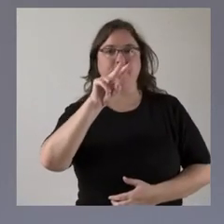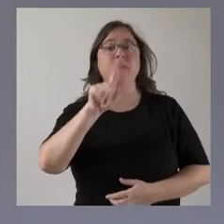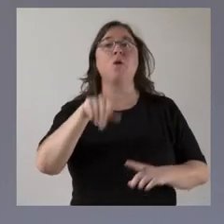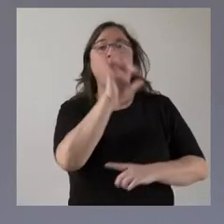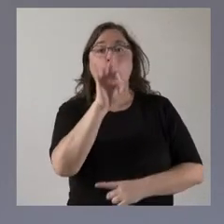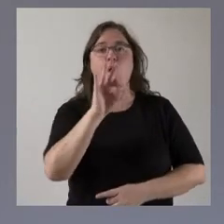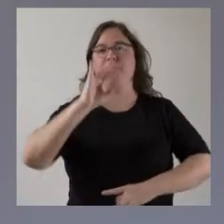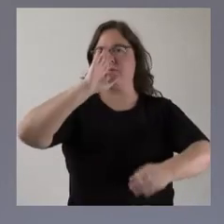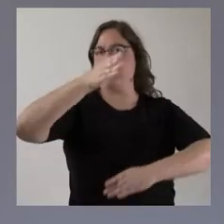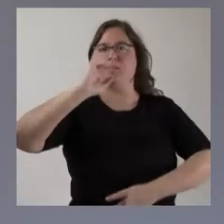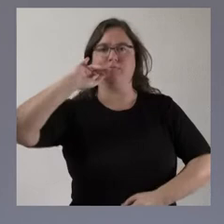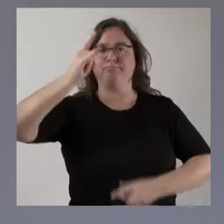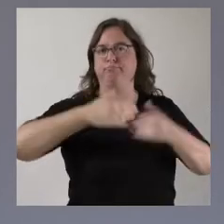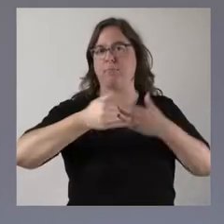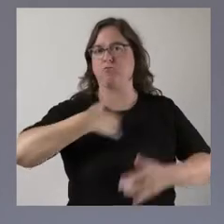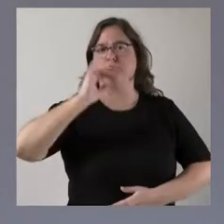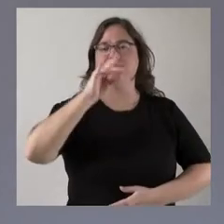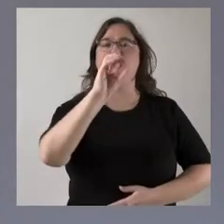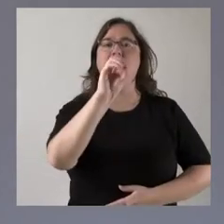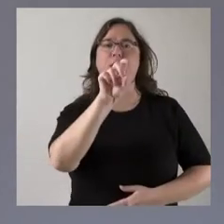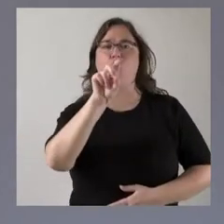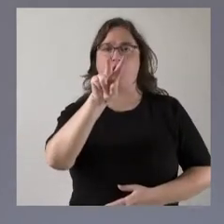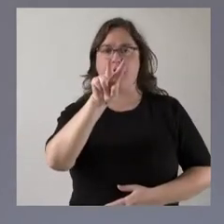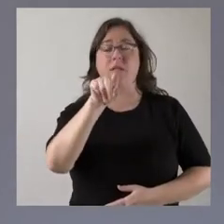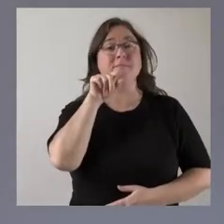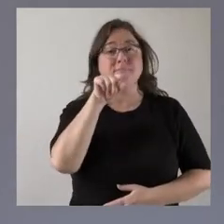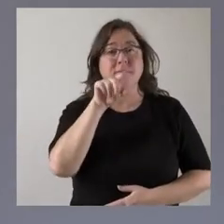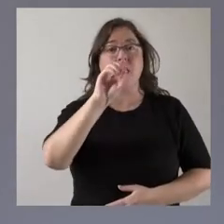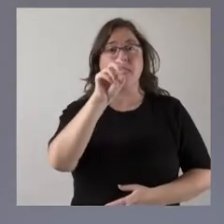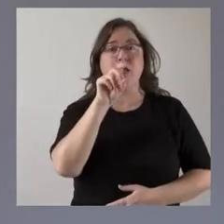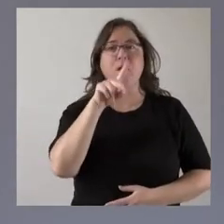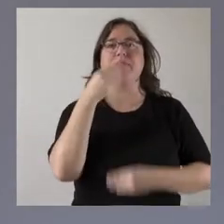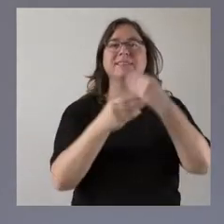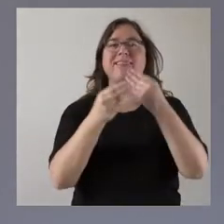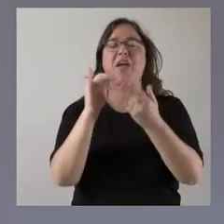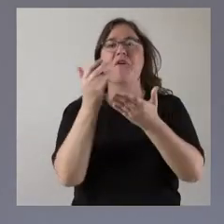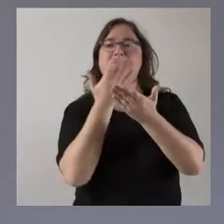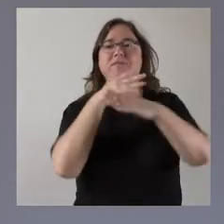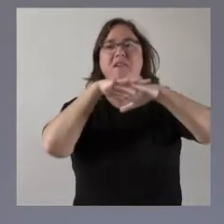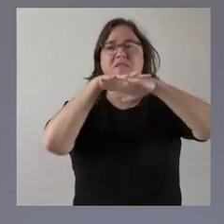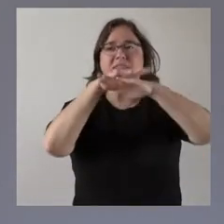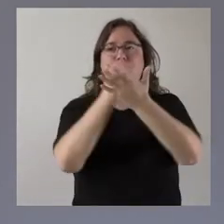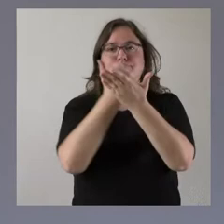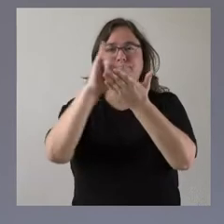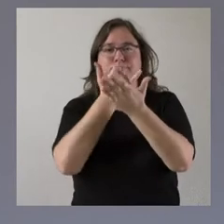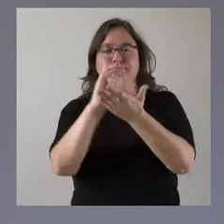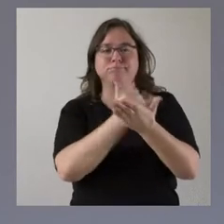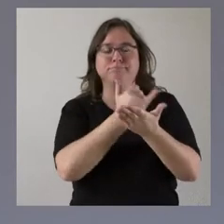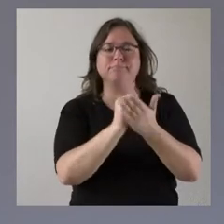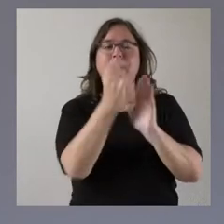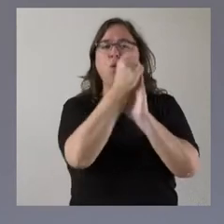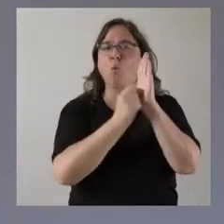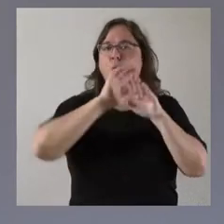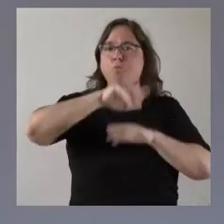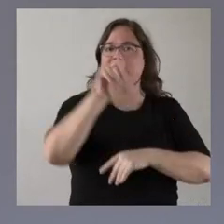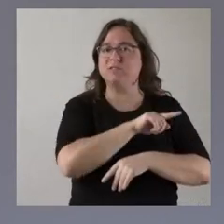012 en este se realiza un primer filtrado del cumplimiento de requisitos y se determina la